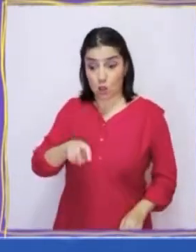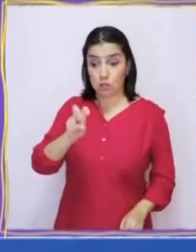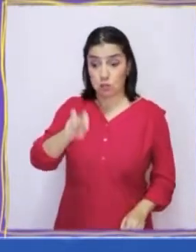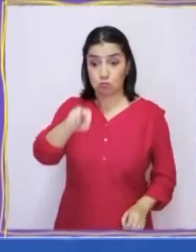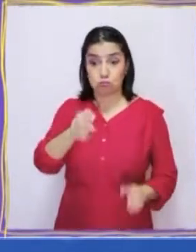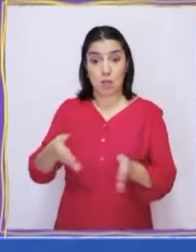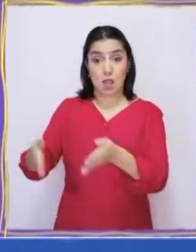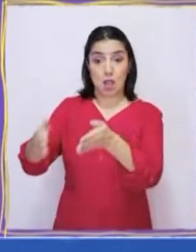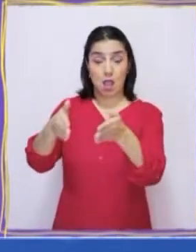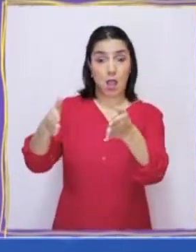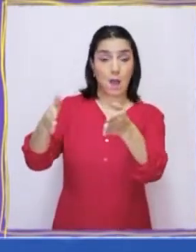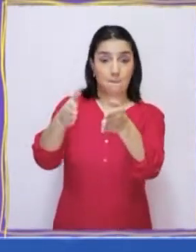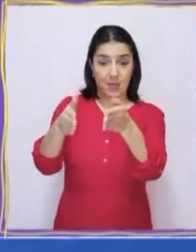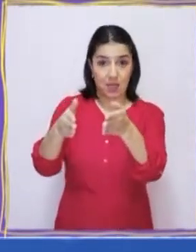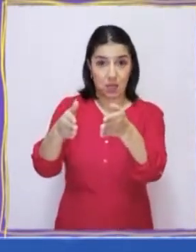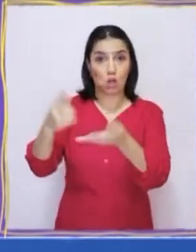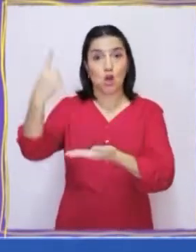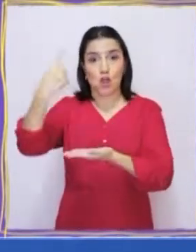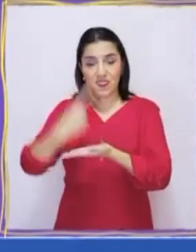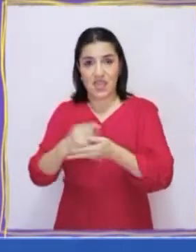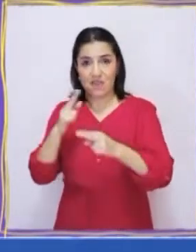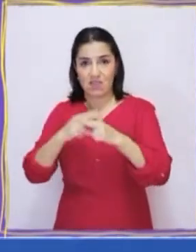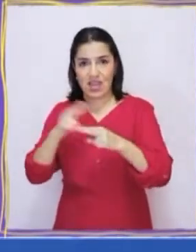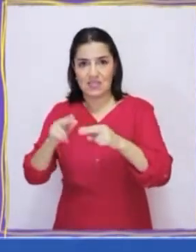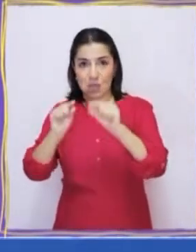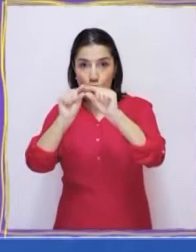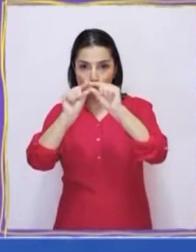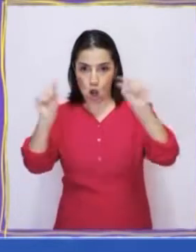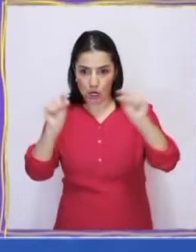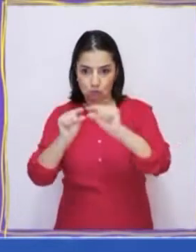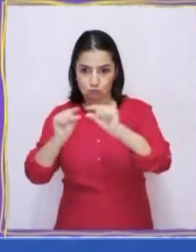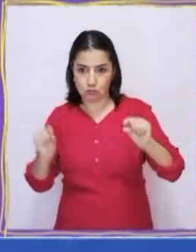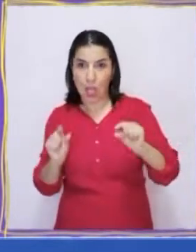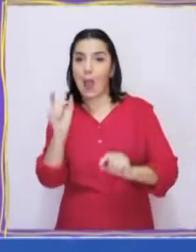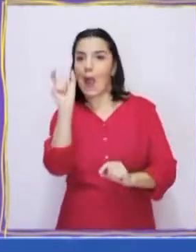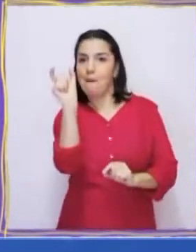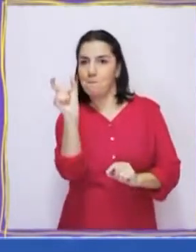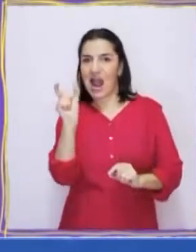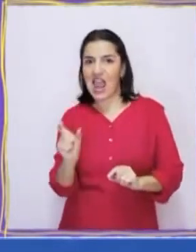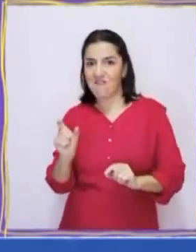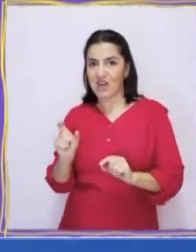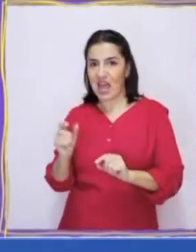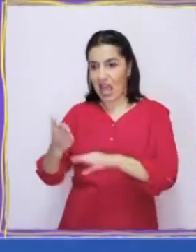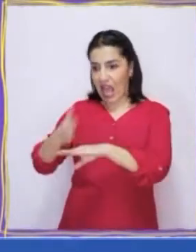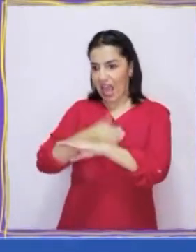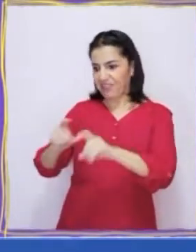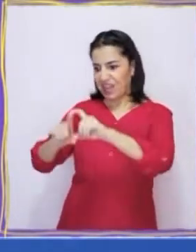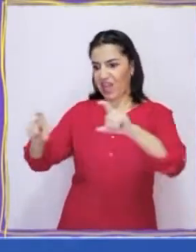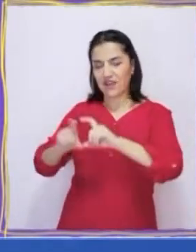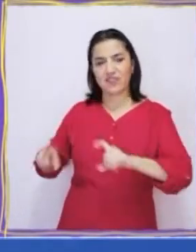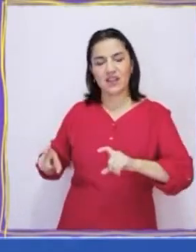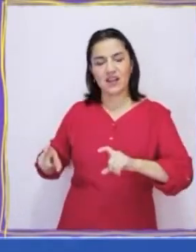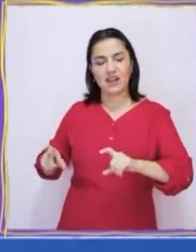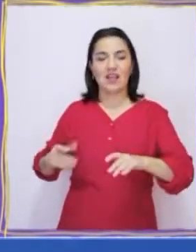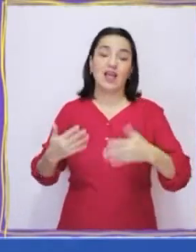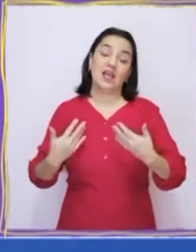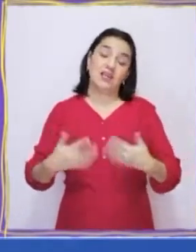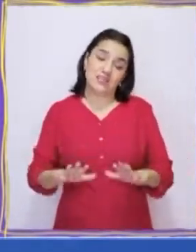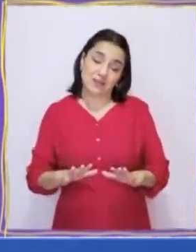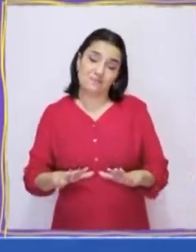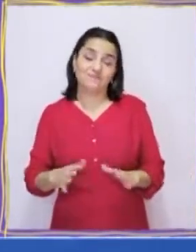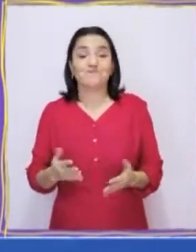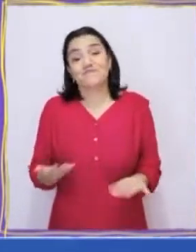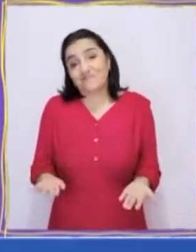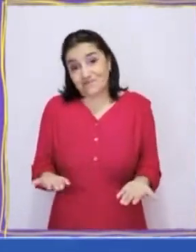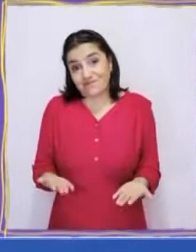seguir por este camino, debes crear una oración con cada una de las palabras de los carteles. Bueno, no